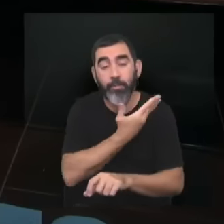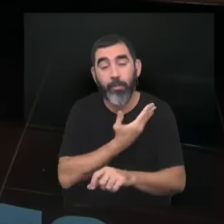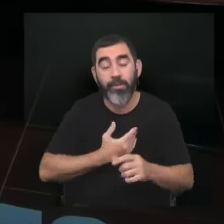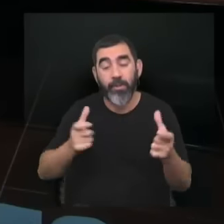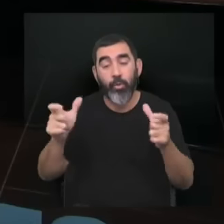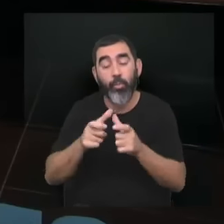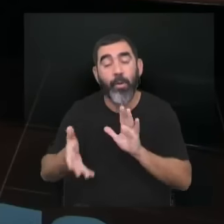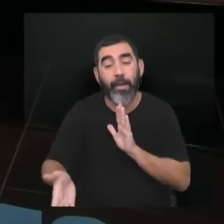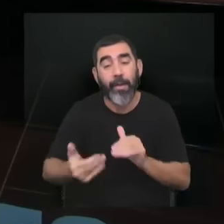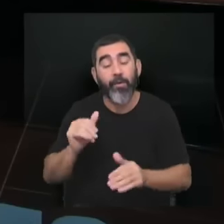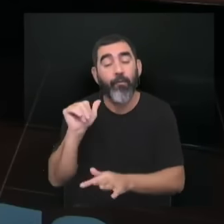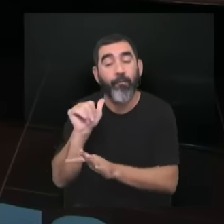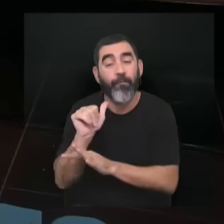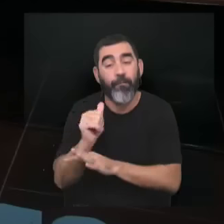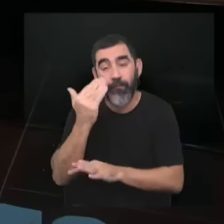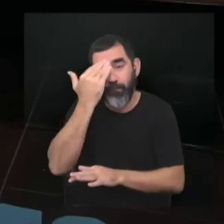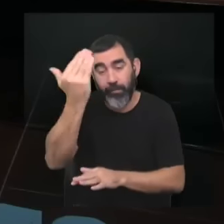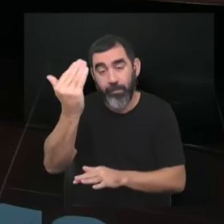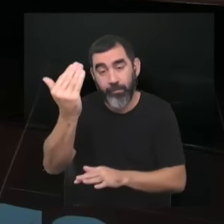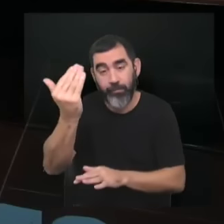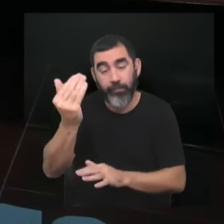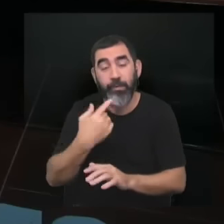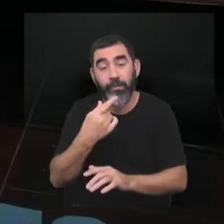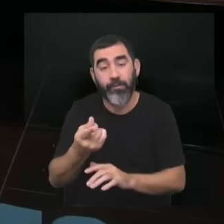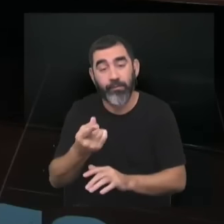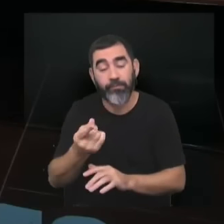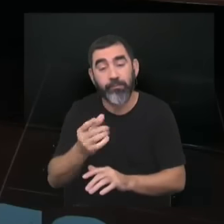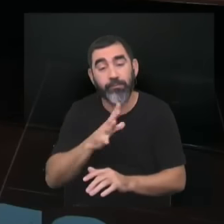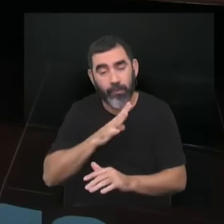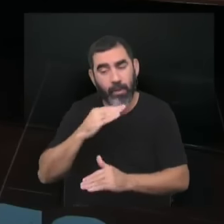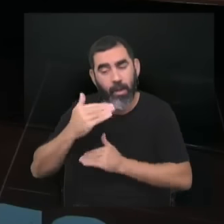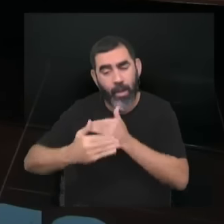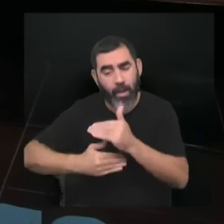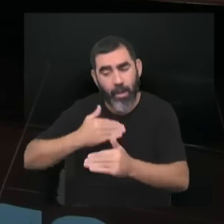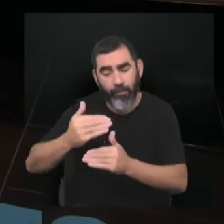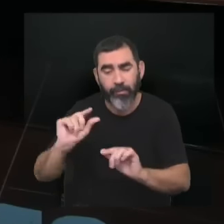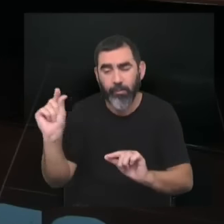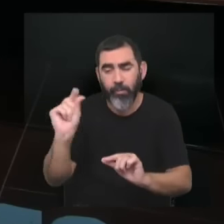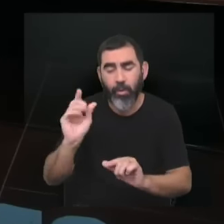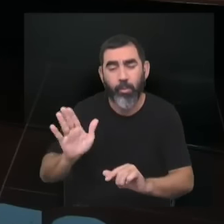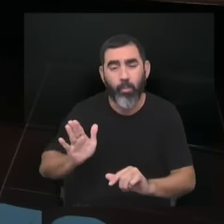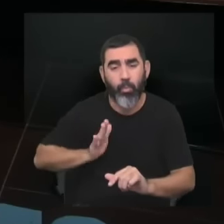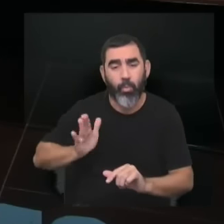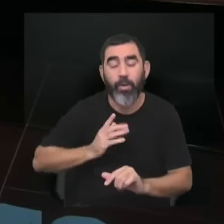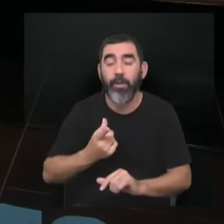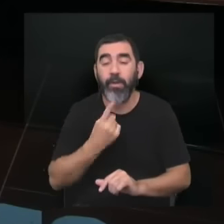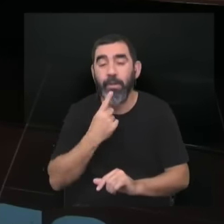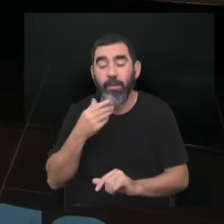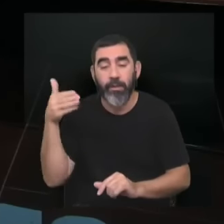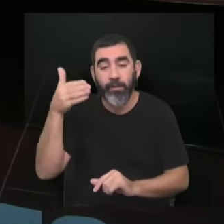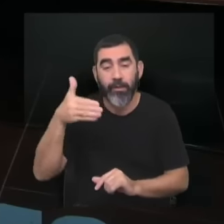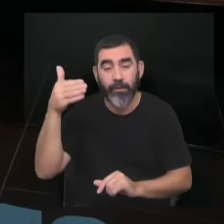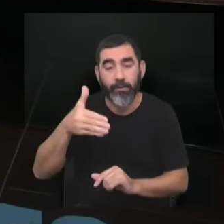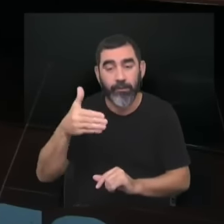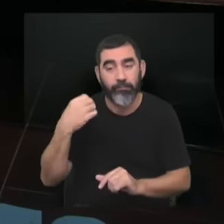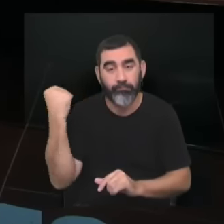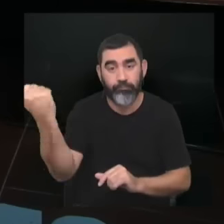género y feminismos de el frente amplio dijo que si bien hay avances son muy pocas las mujeres que hay en política en puestos